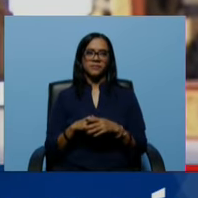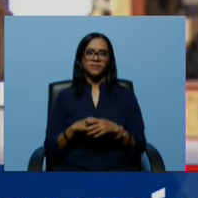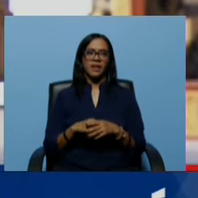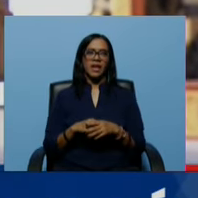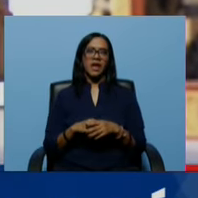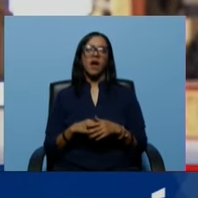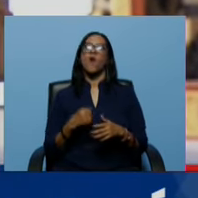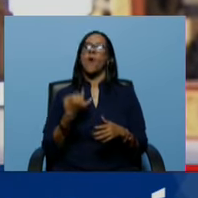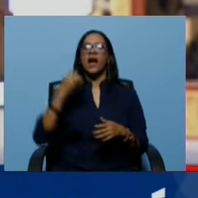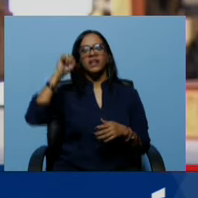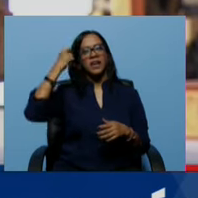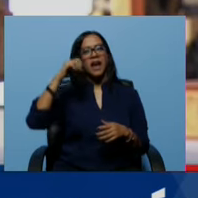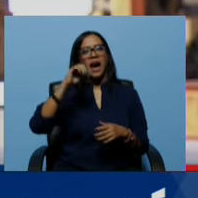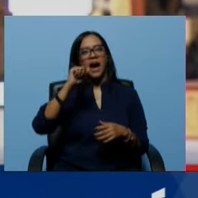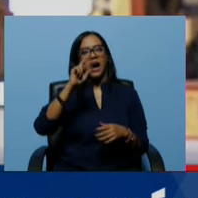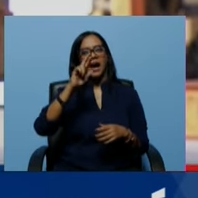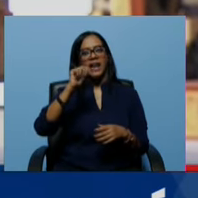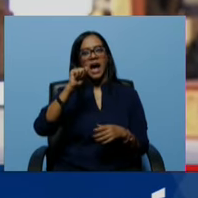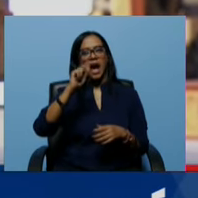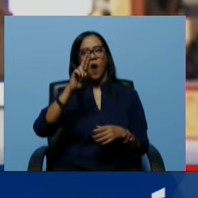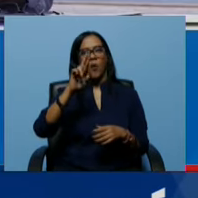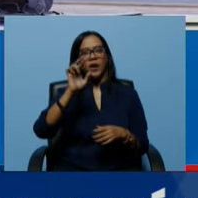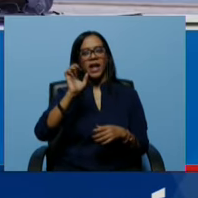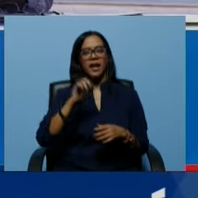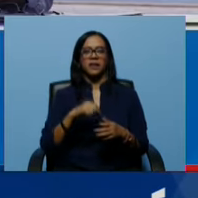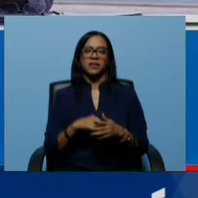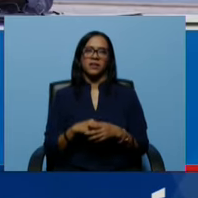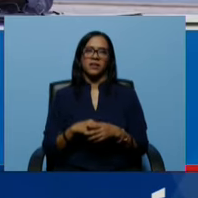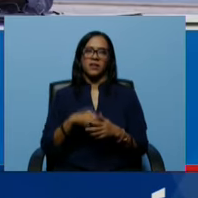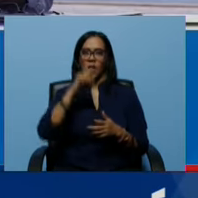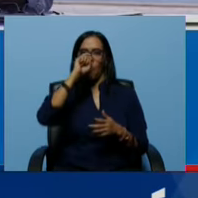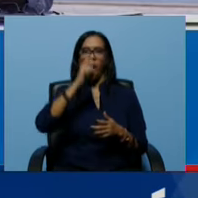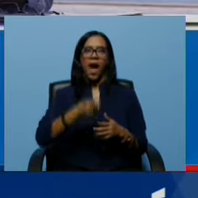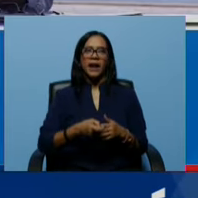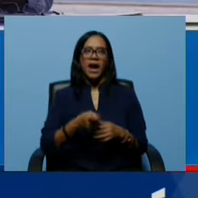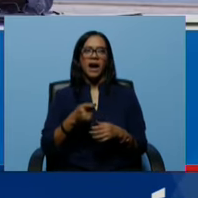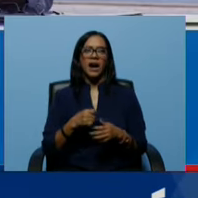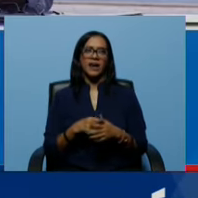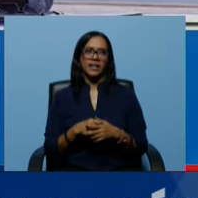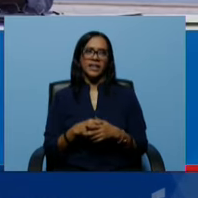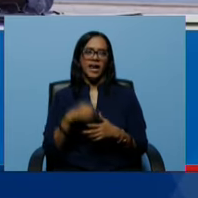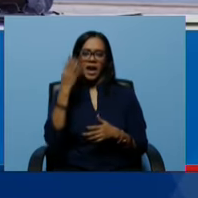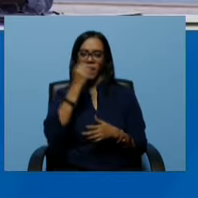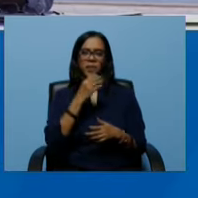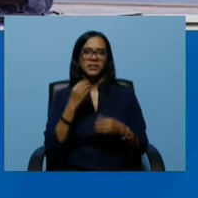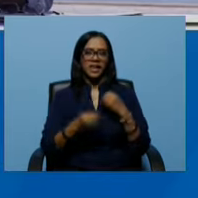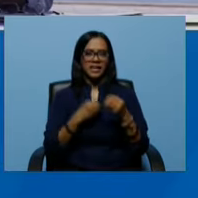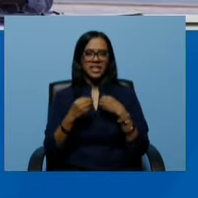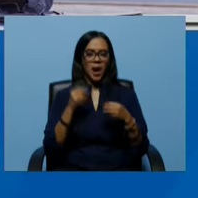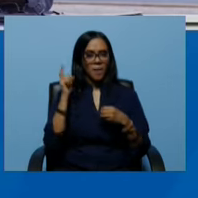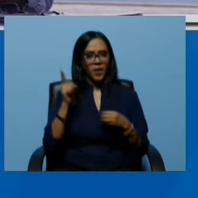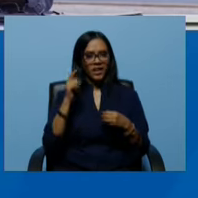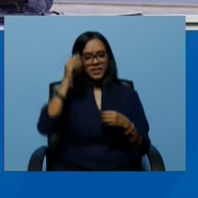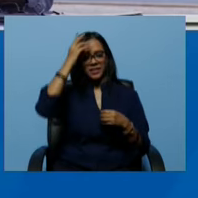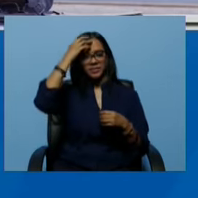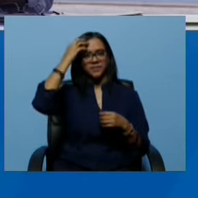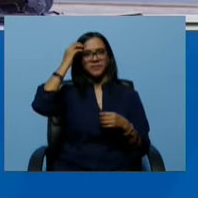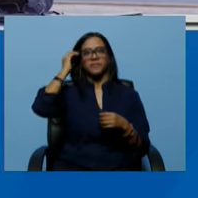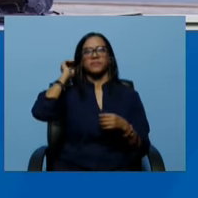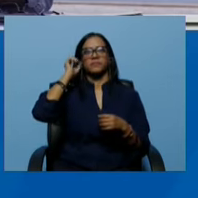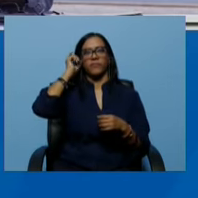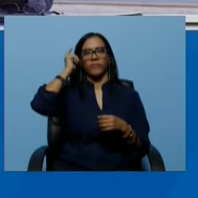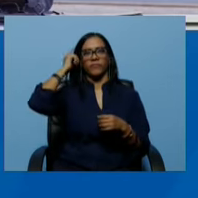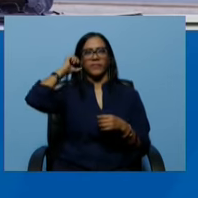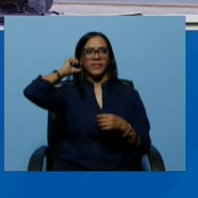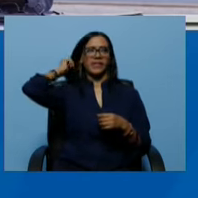Araure, ¿cuántos recuerdos de Araure, de Acarigua, de Guanare, en la peregrinación hermosa que hicimos por allá, Primitivo? Te queda